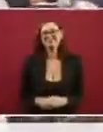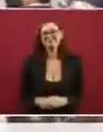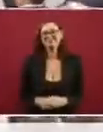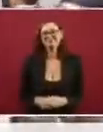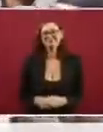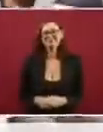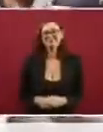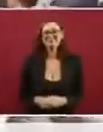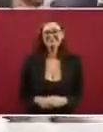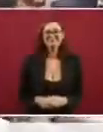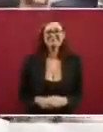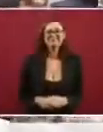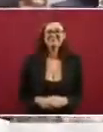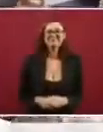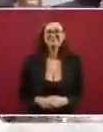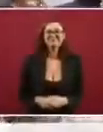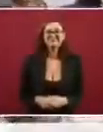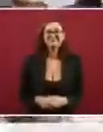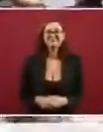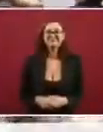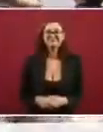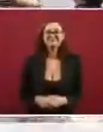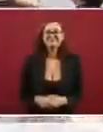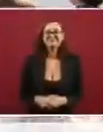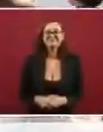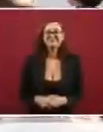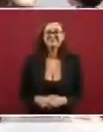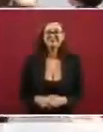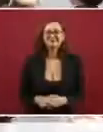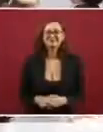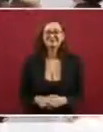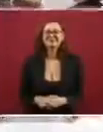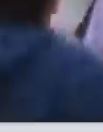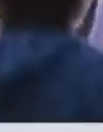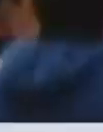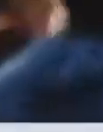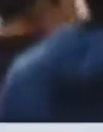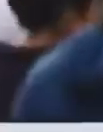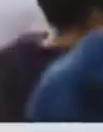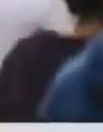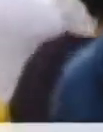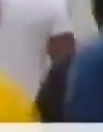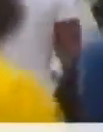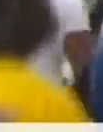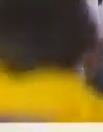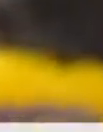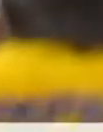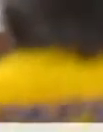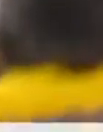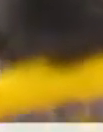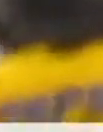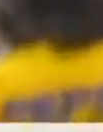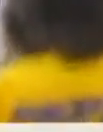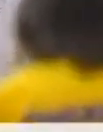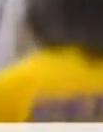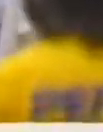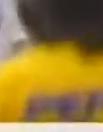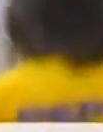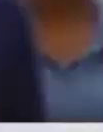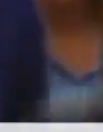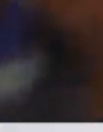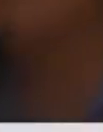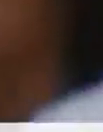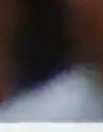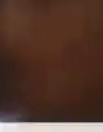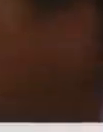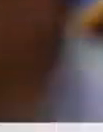camino. También alabó a los empresarios, pero al mismo tiempo los criticó. Agradeció el apoyo que le dan y las inversiones que hacen,